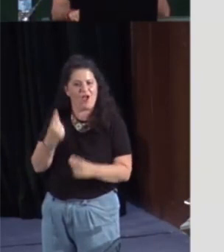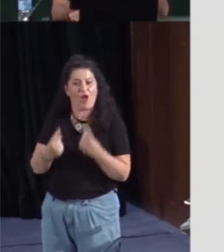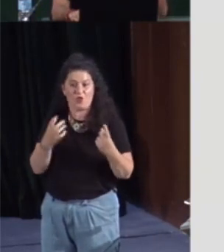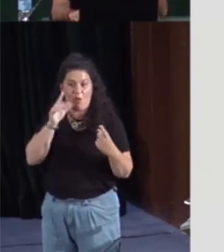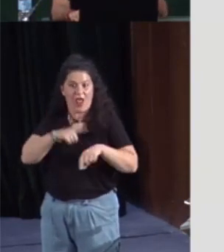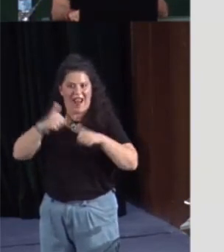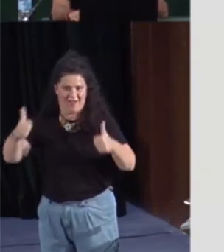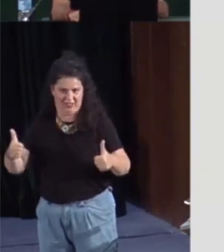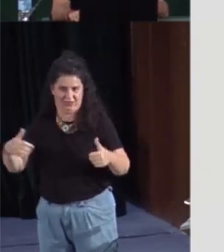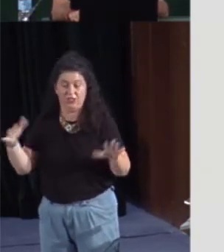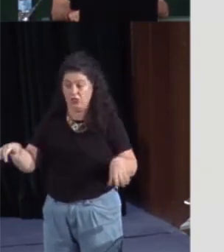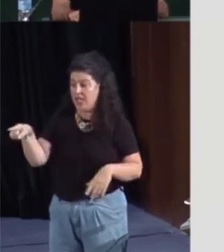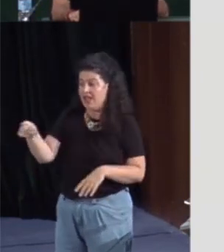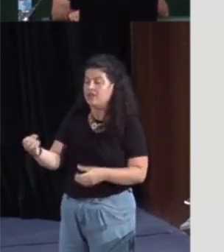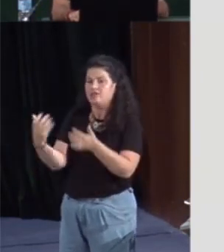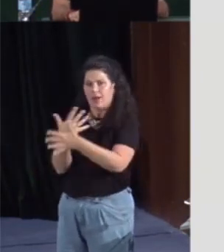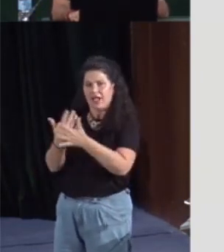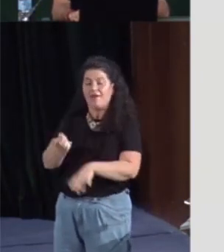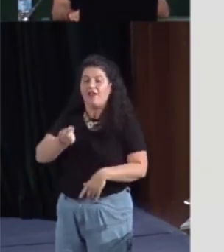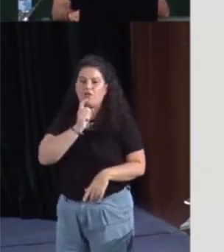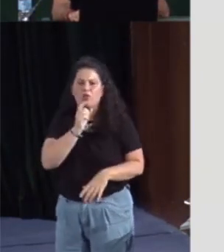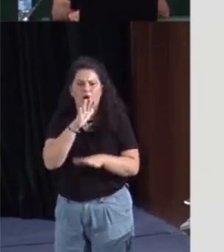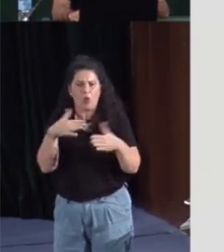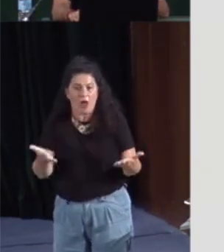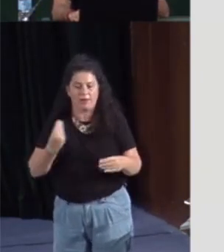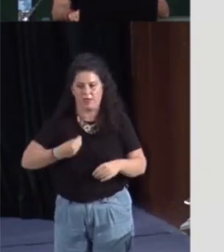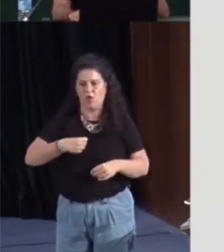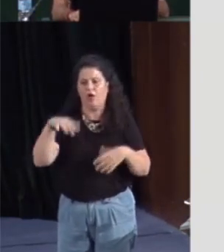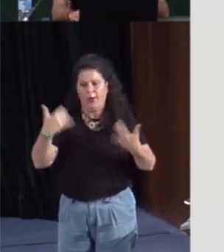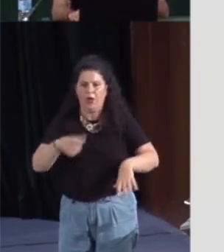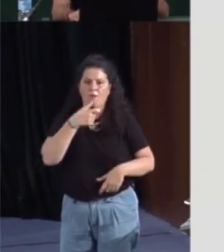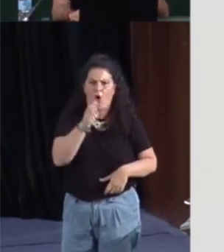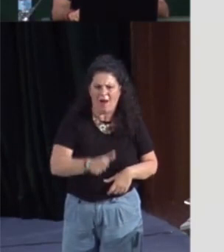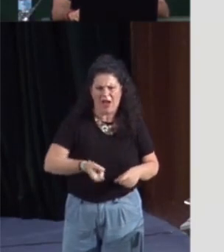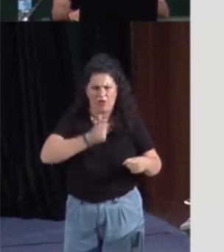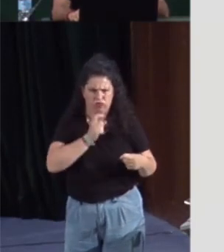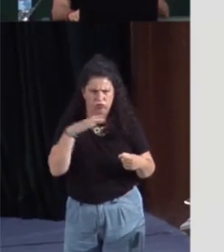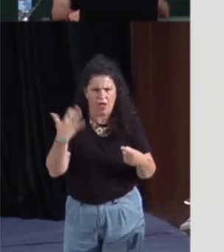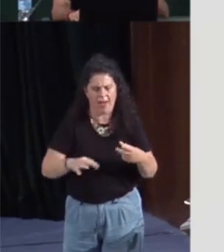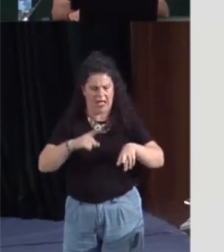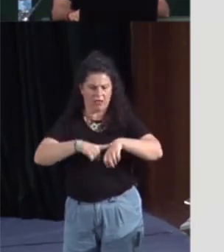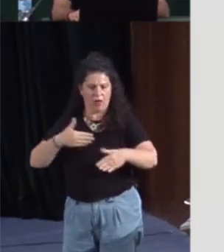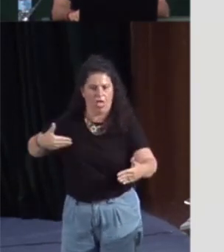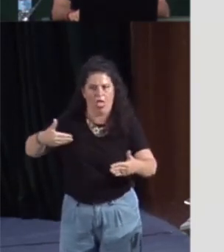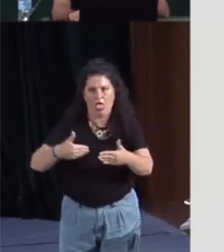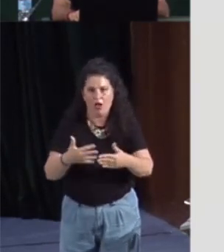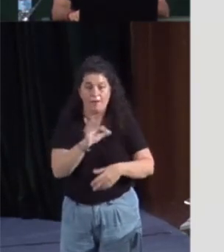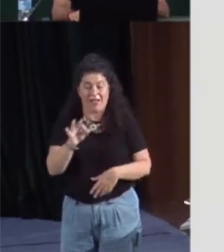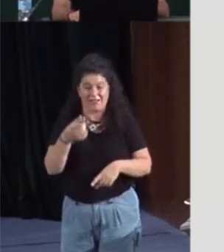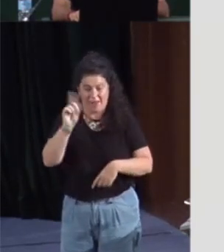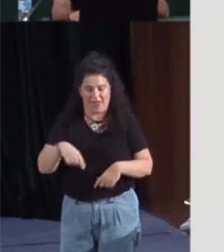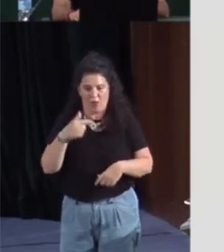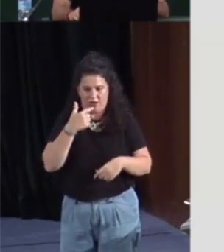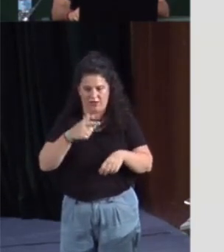tiempo de preparación, que es un lenguaje de especialidad muy complejo, que él tenía que pensar en cómo adaptar lingüística y culturalmente a las